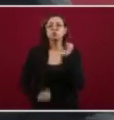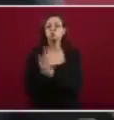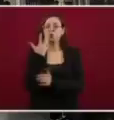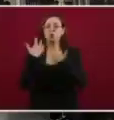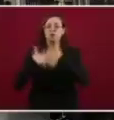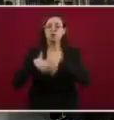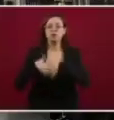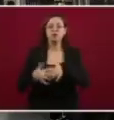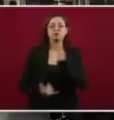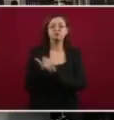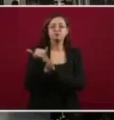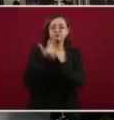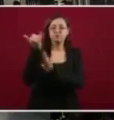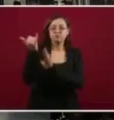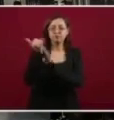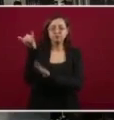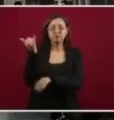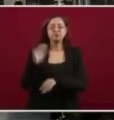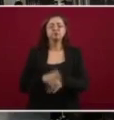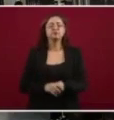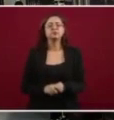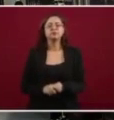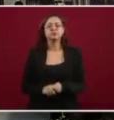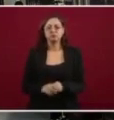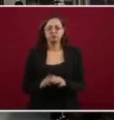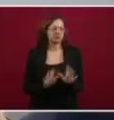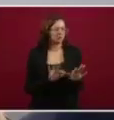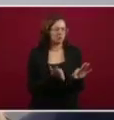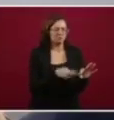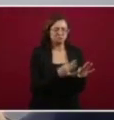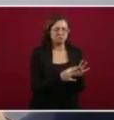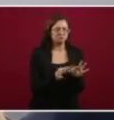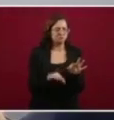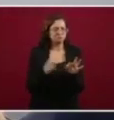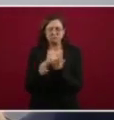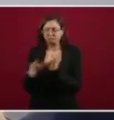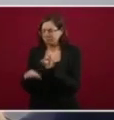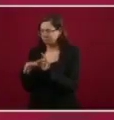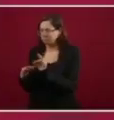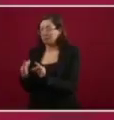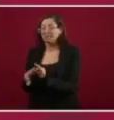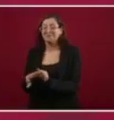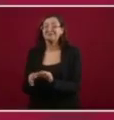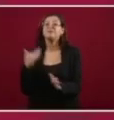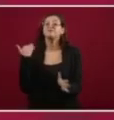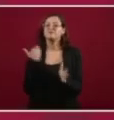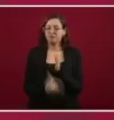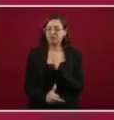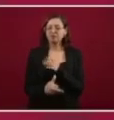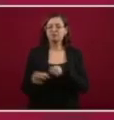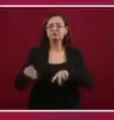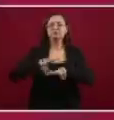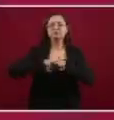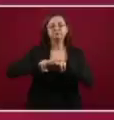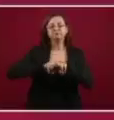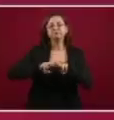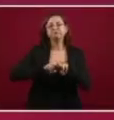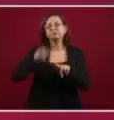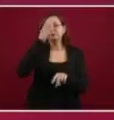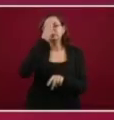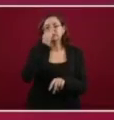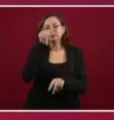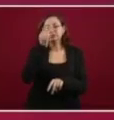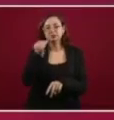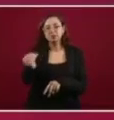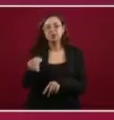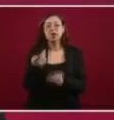Eso ya está. Nos falta de ese segundo motor lo del Tren Maya, que esperemos